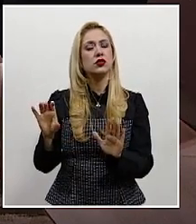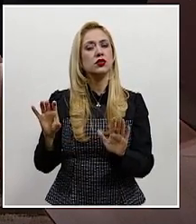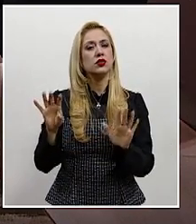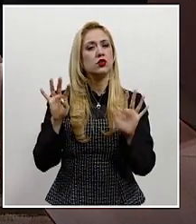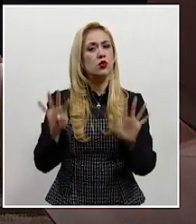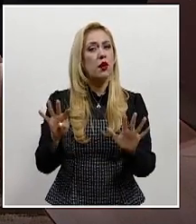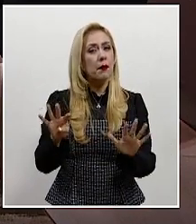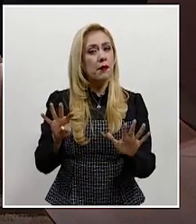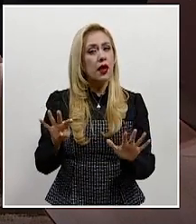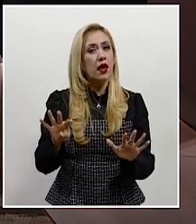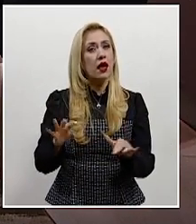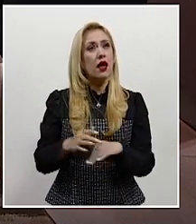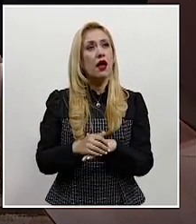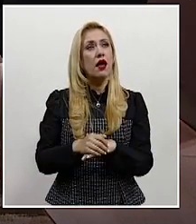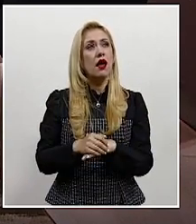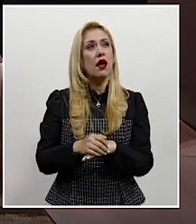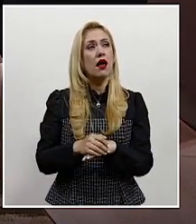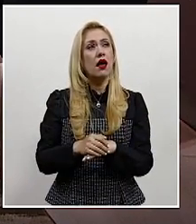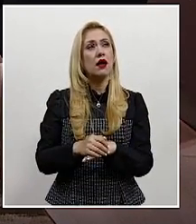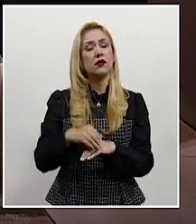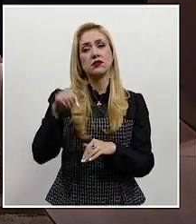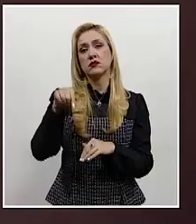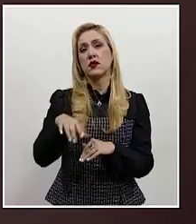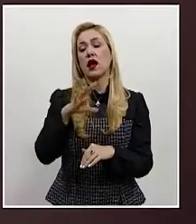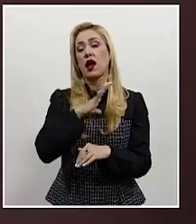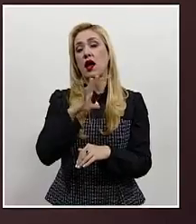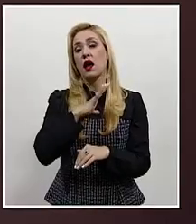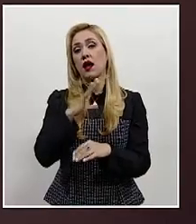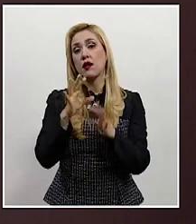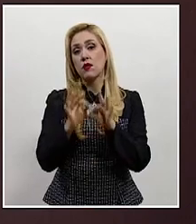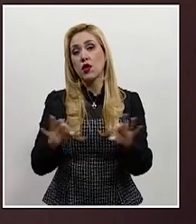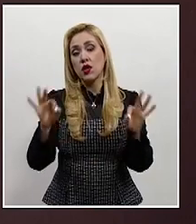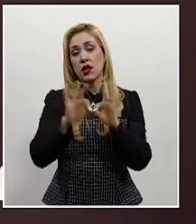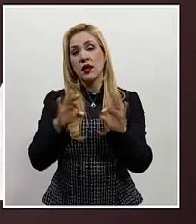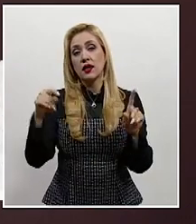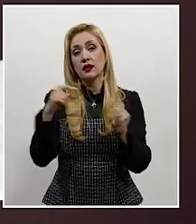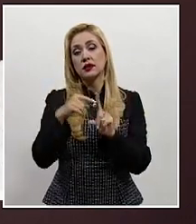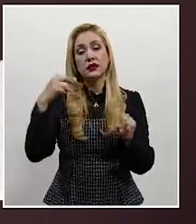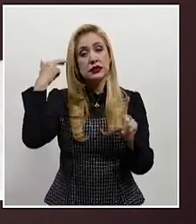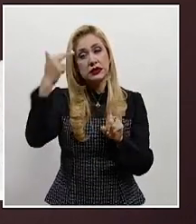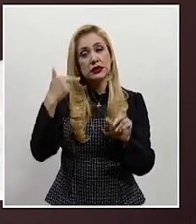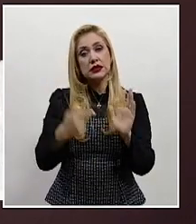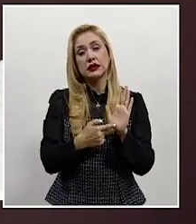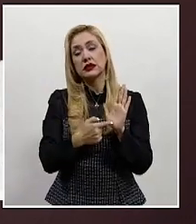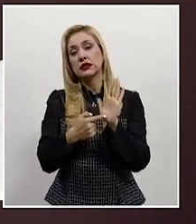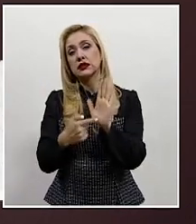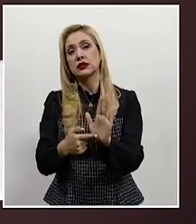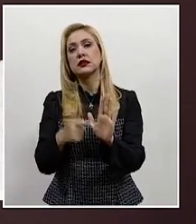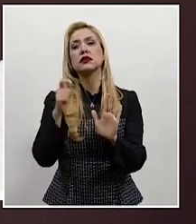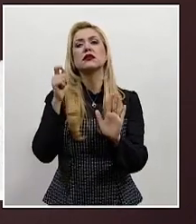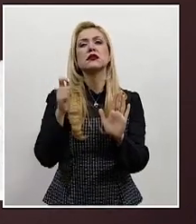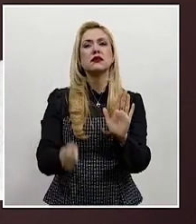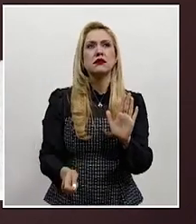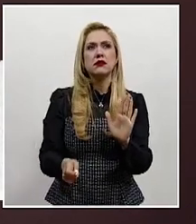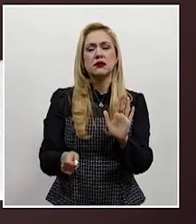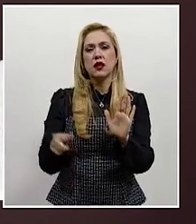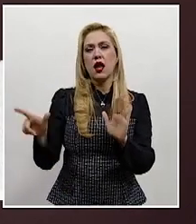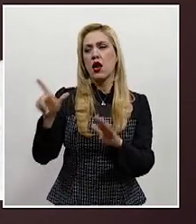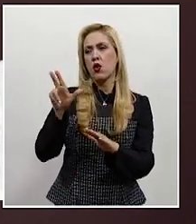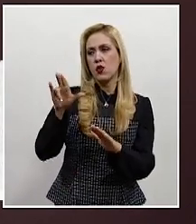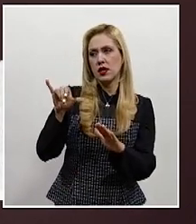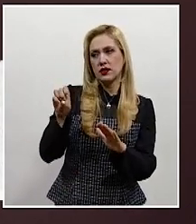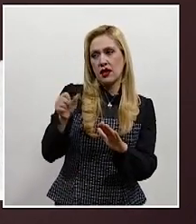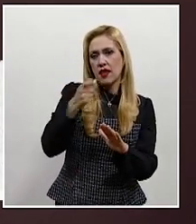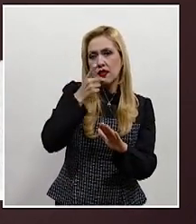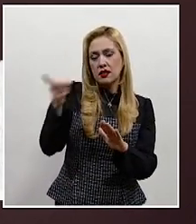2019, tenemos aquí un concepto muy importante que es uno de los pilares a los que ya hacía referencia Luisa y